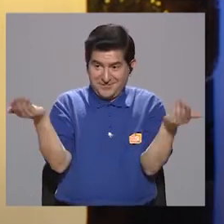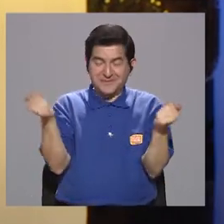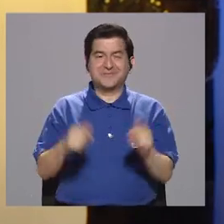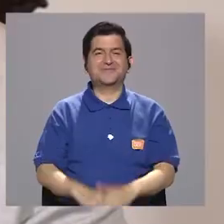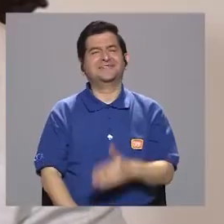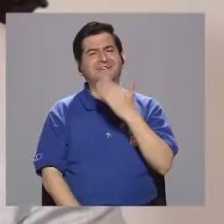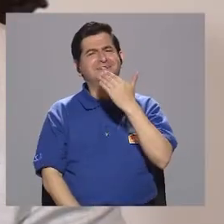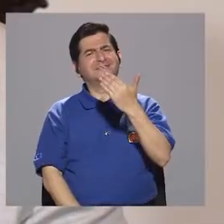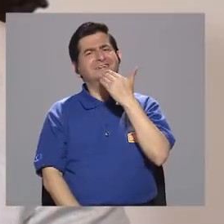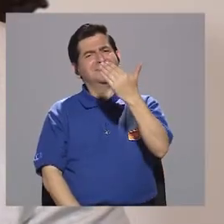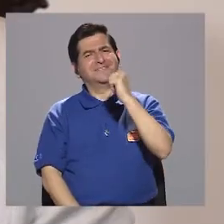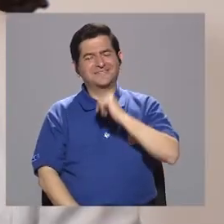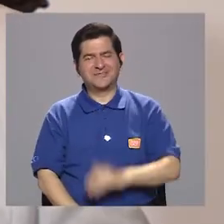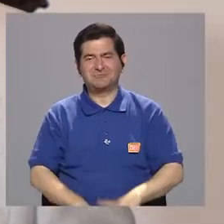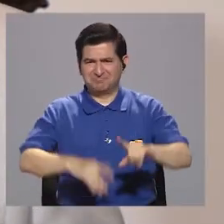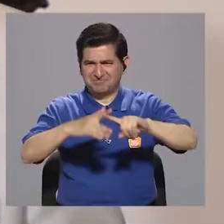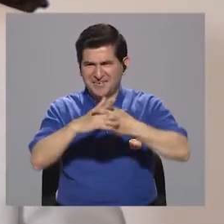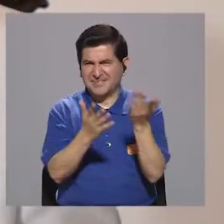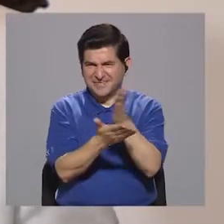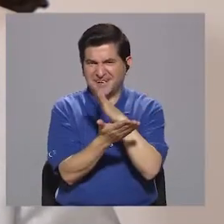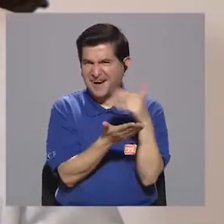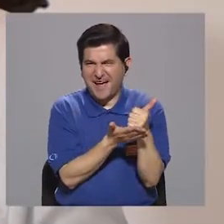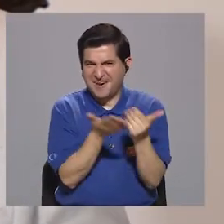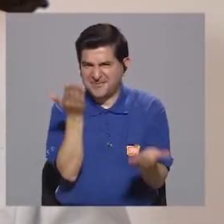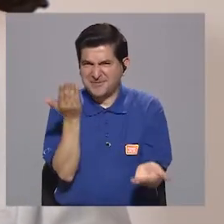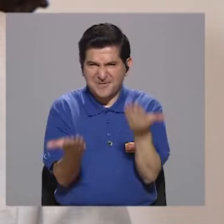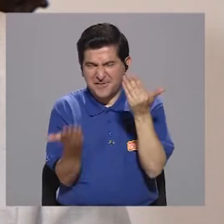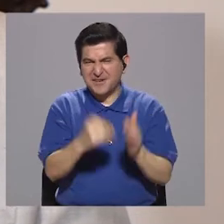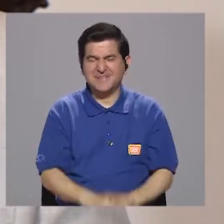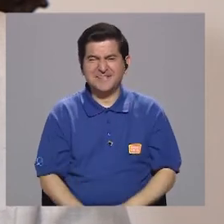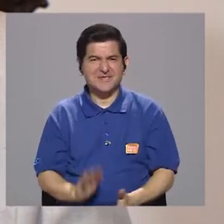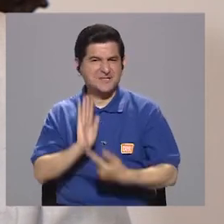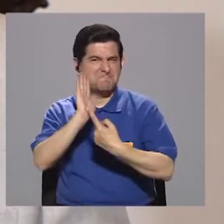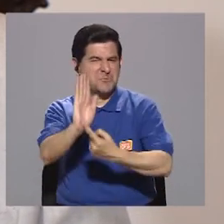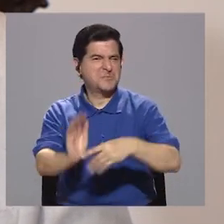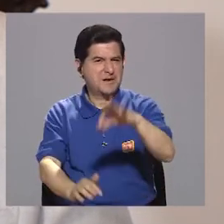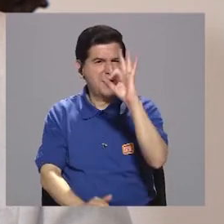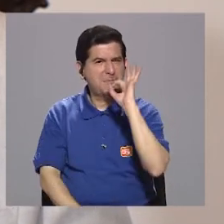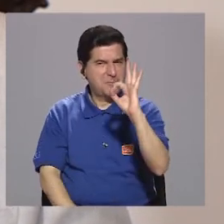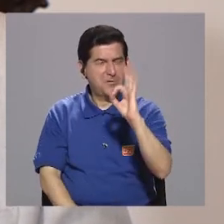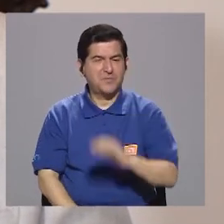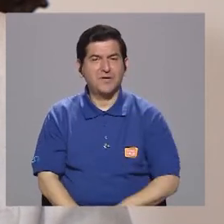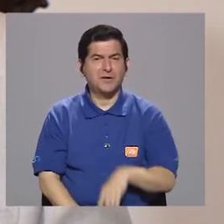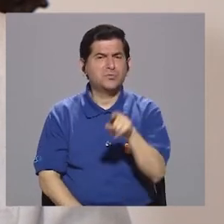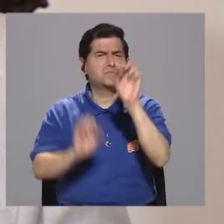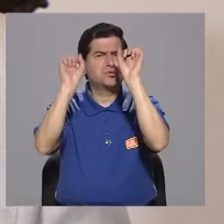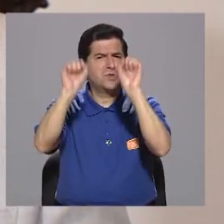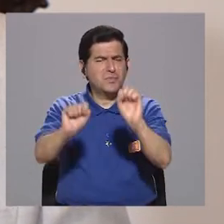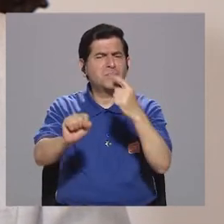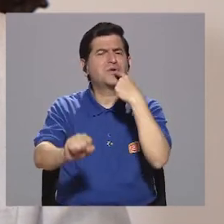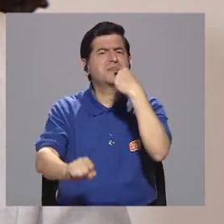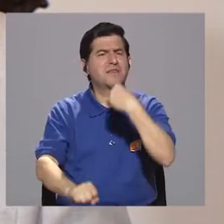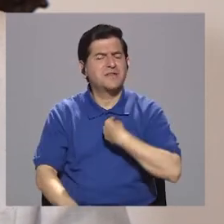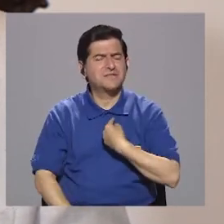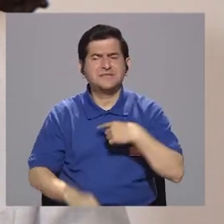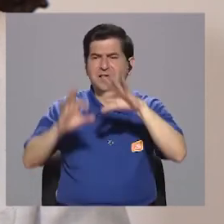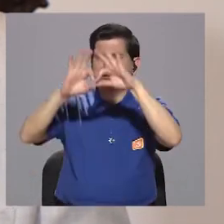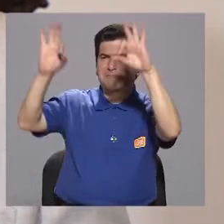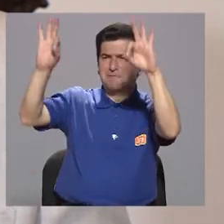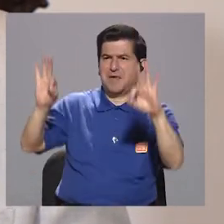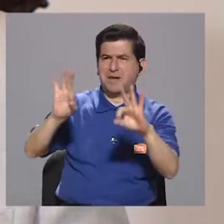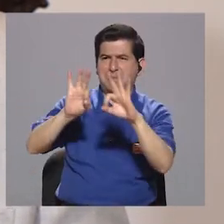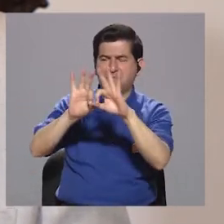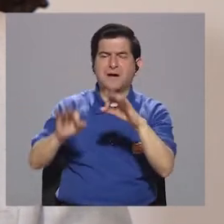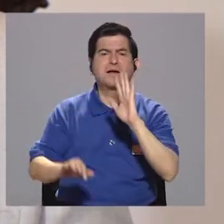gracias. Vamos a iniciar con algo que tal vez lo retrataría muy bien. ¿Usted me podría ofrecer una imagen de